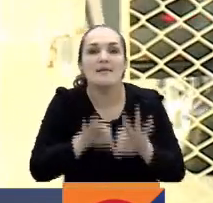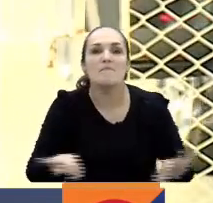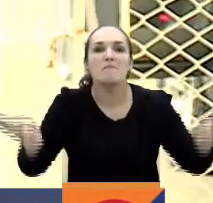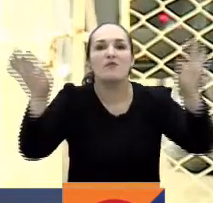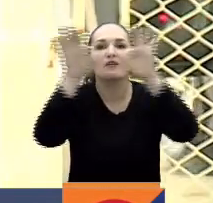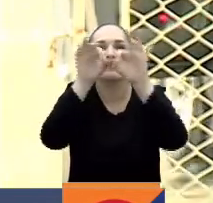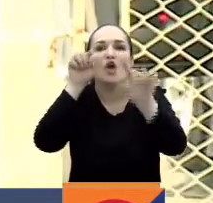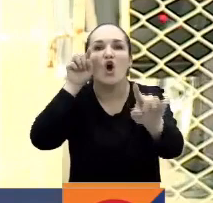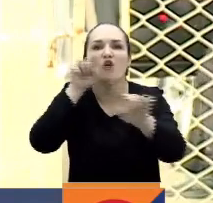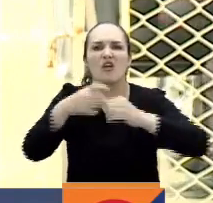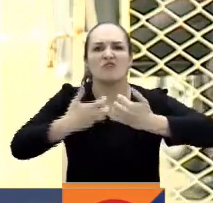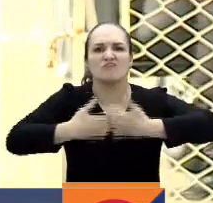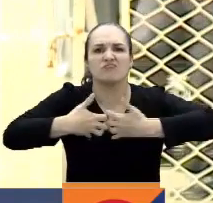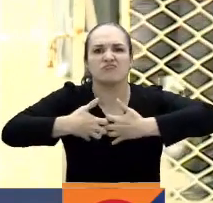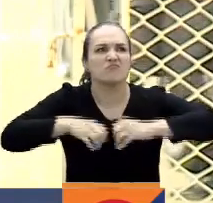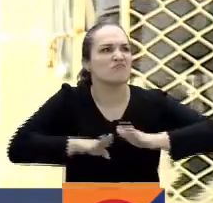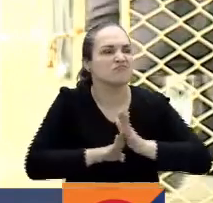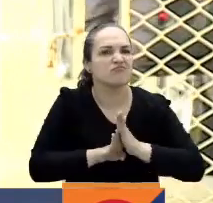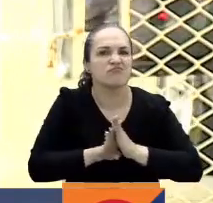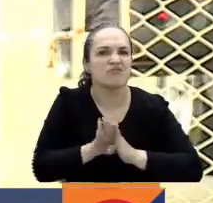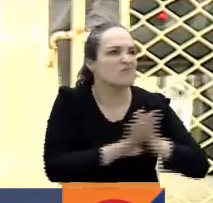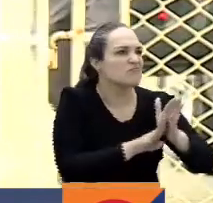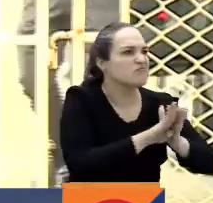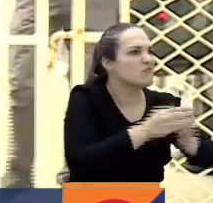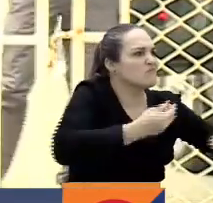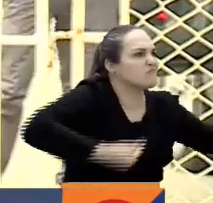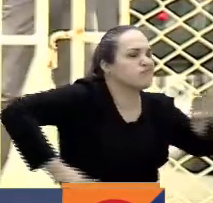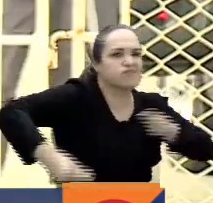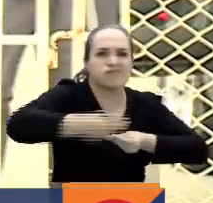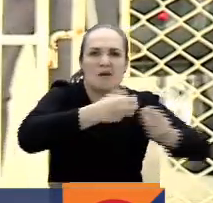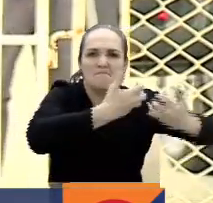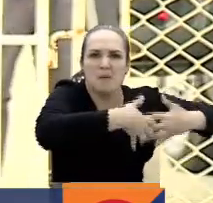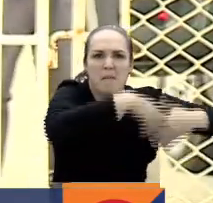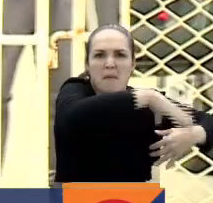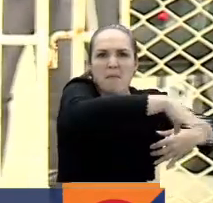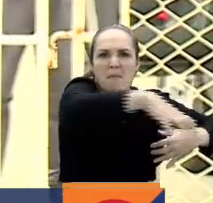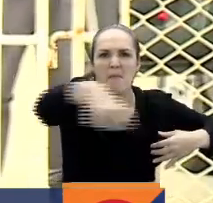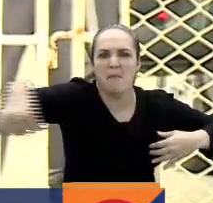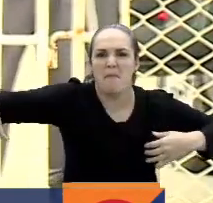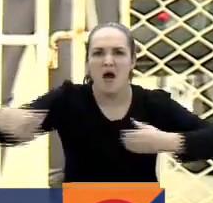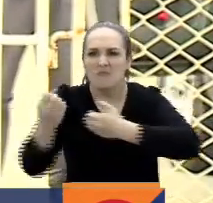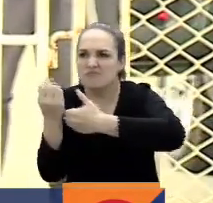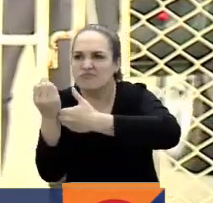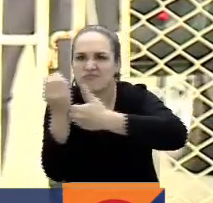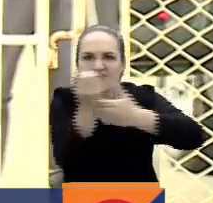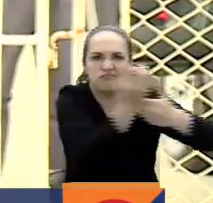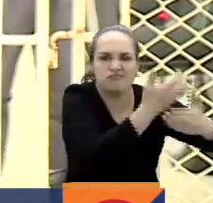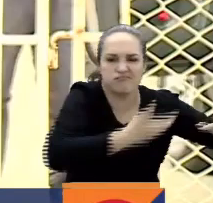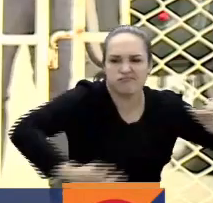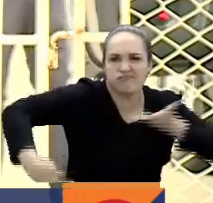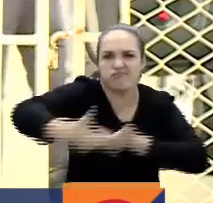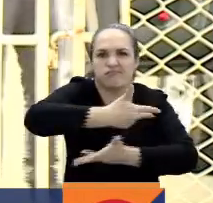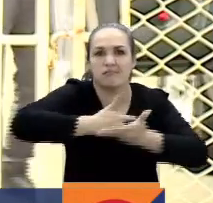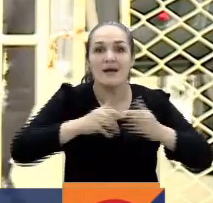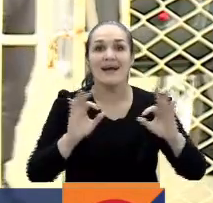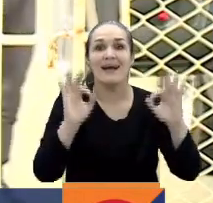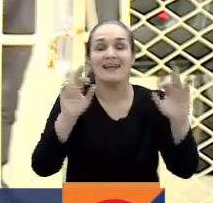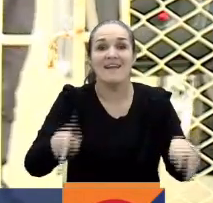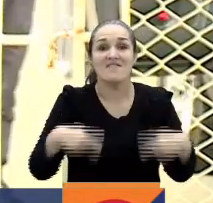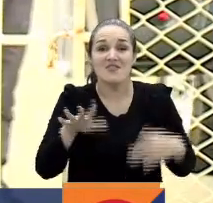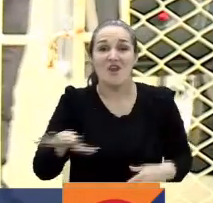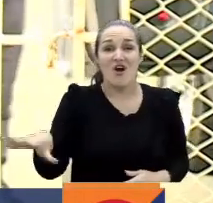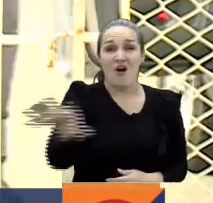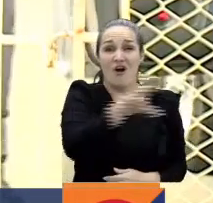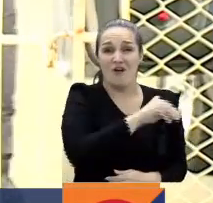industrialización, para que la calidad de vida sea general. Si no, no tendría